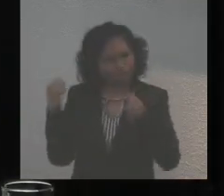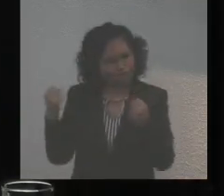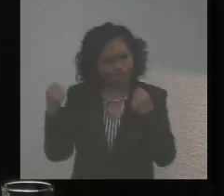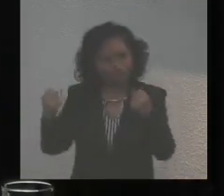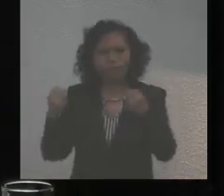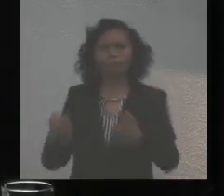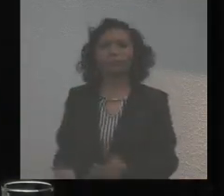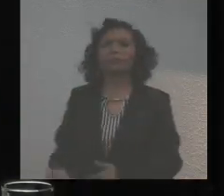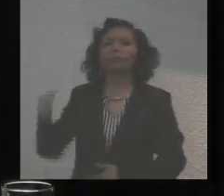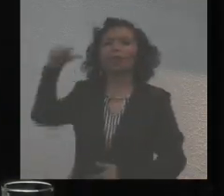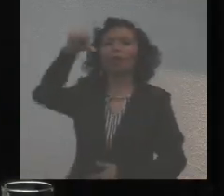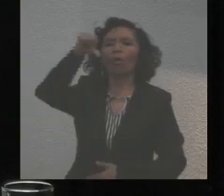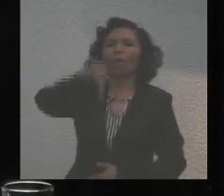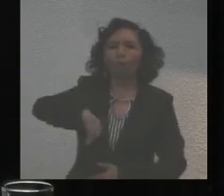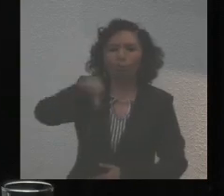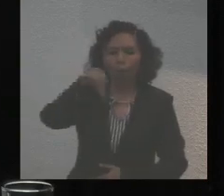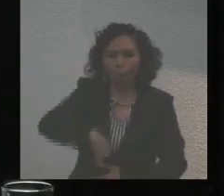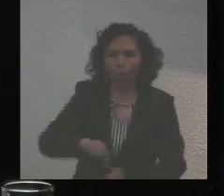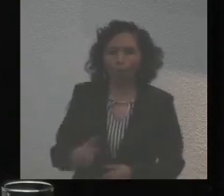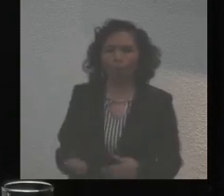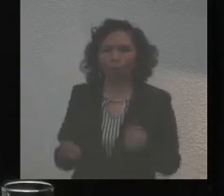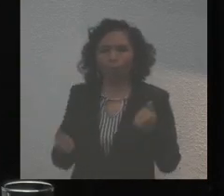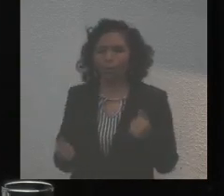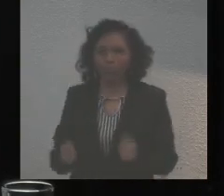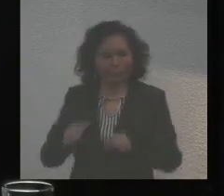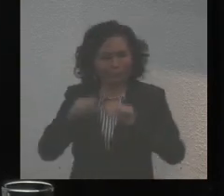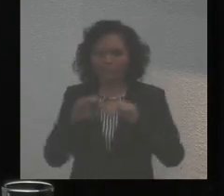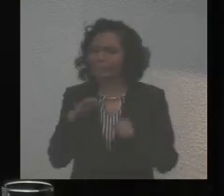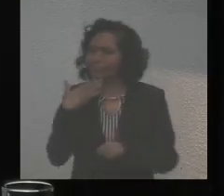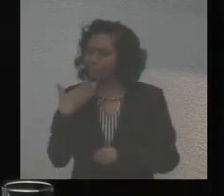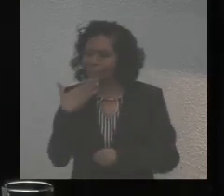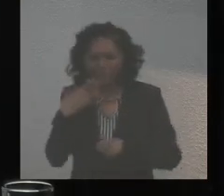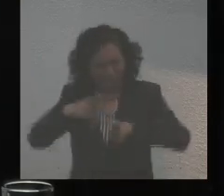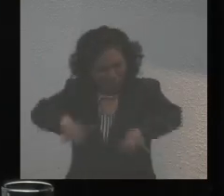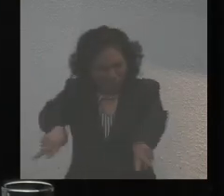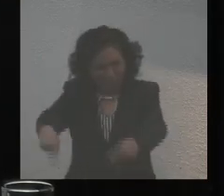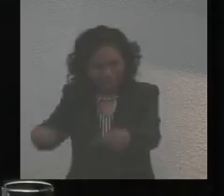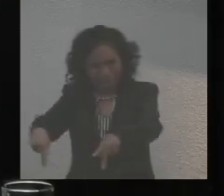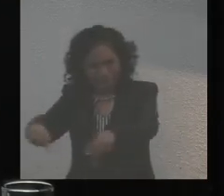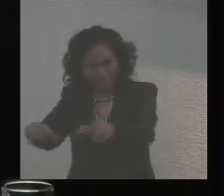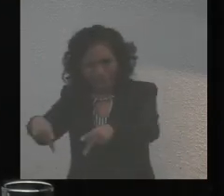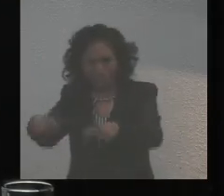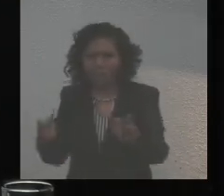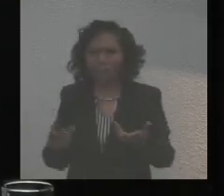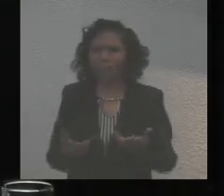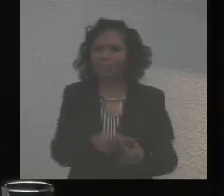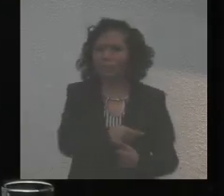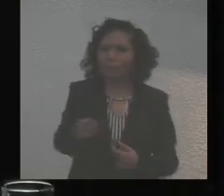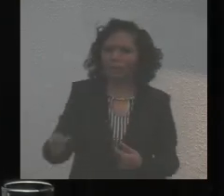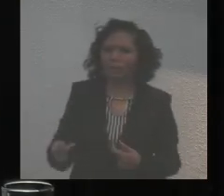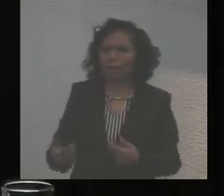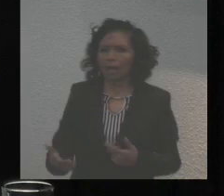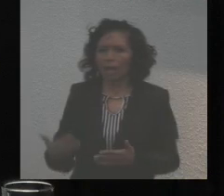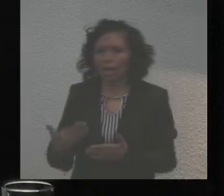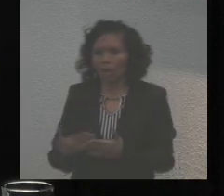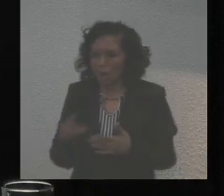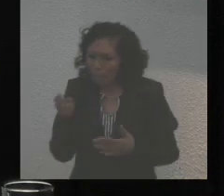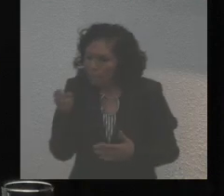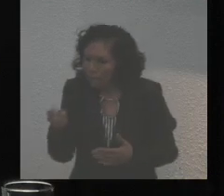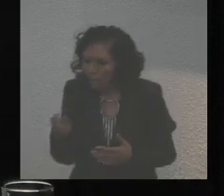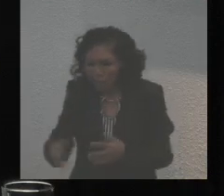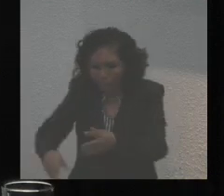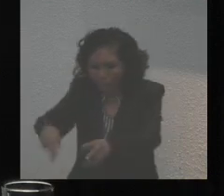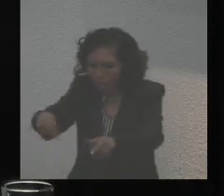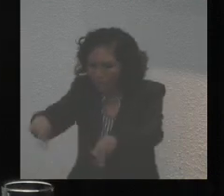Hoy venden la piña 11 y 15 veces más. Hoy venden estos vestidos 5 veces más, el precio